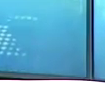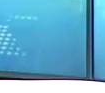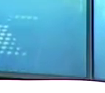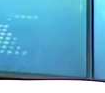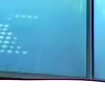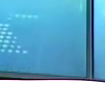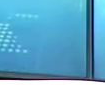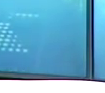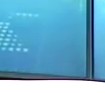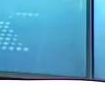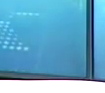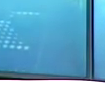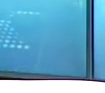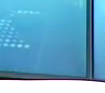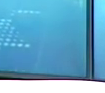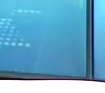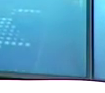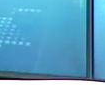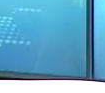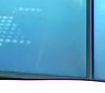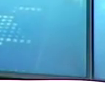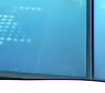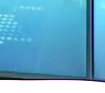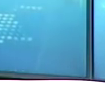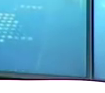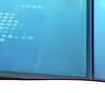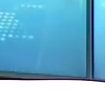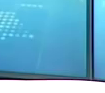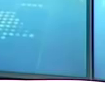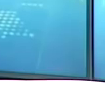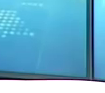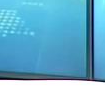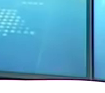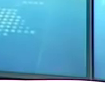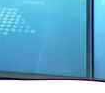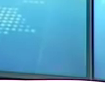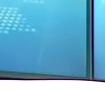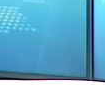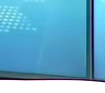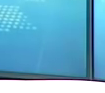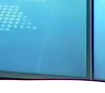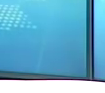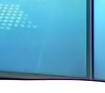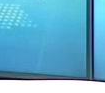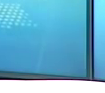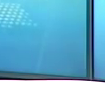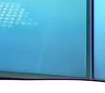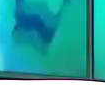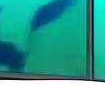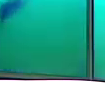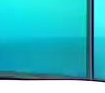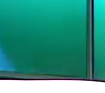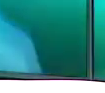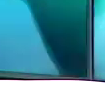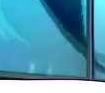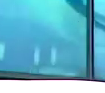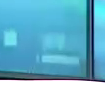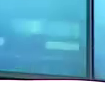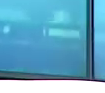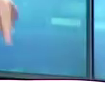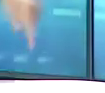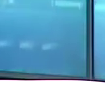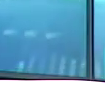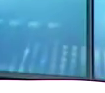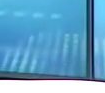calle vendría desde Guayacanes hacia Las Monjas también. ¿Por qué calle de Fogan? Si la única calle que presta ese servicio, que